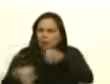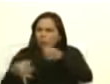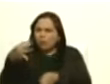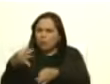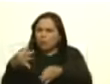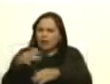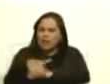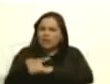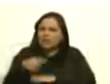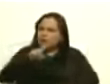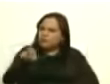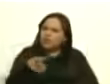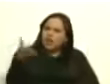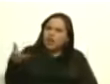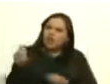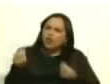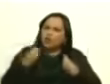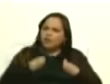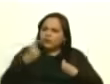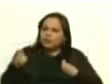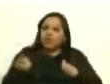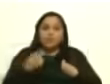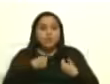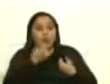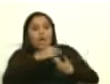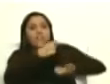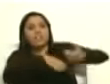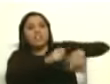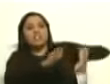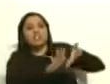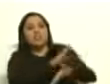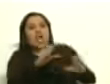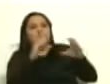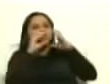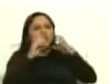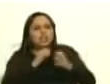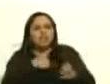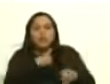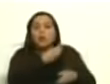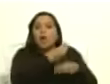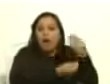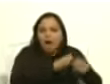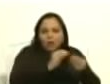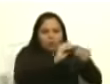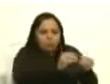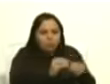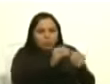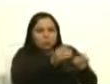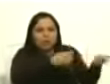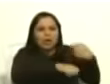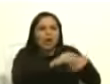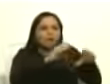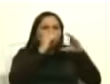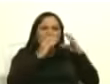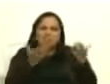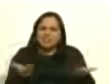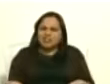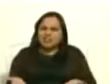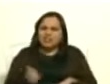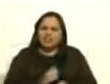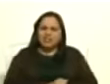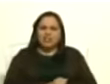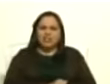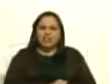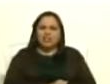pero, ajá, ¿pero de qué vive usted? No, yo tengo un negocio de venta de hamburguesas, yo hago y vendo hamburguesas. Imagínense ustedes, el